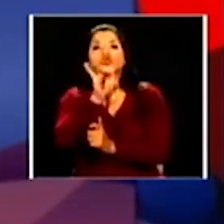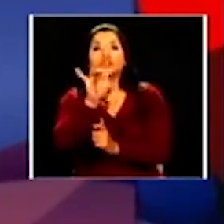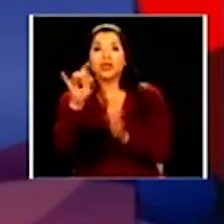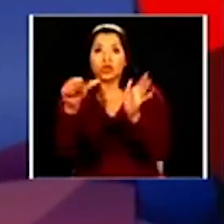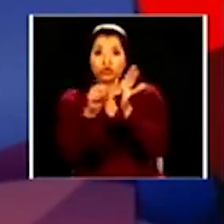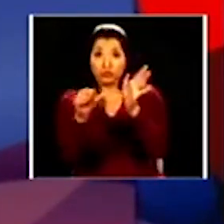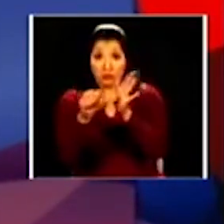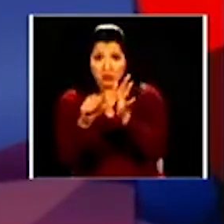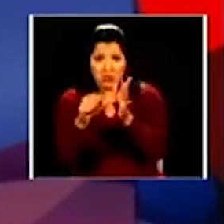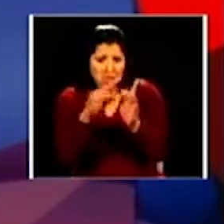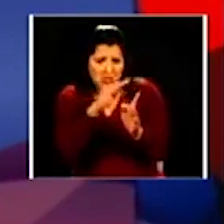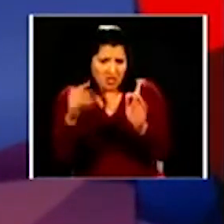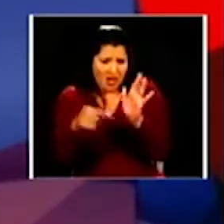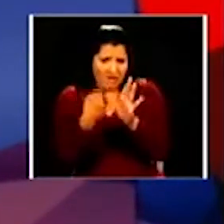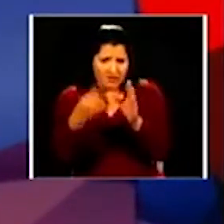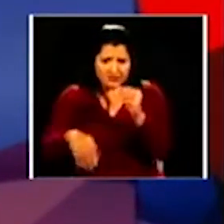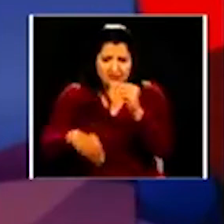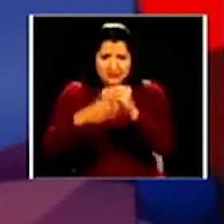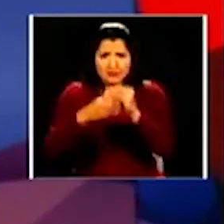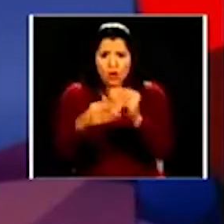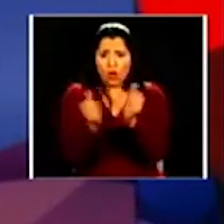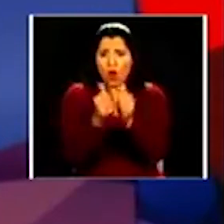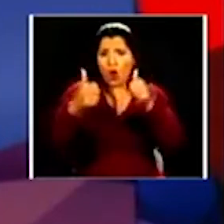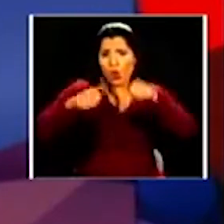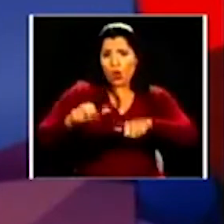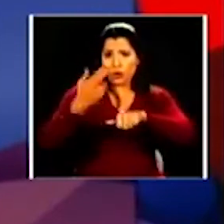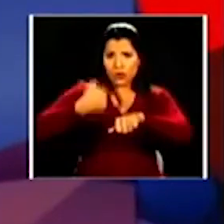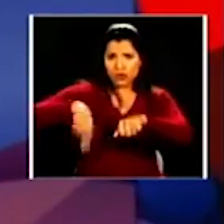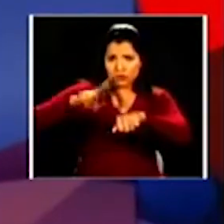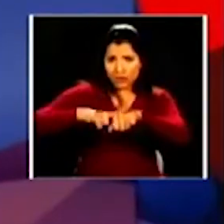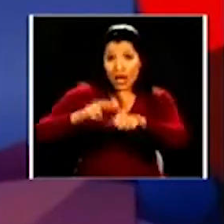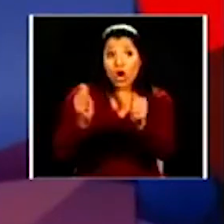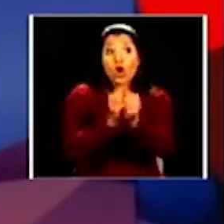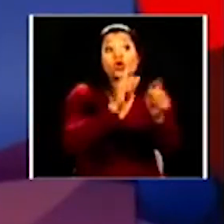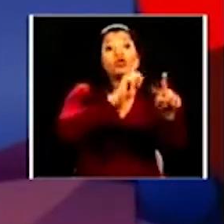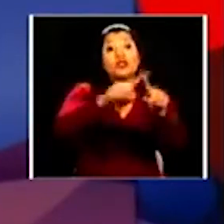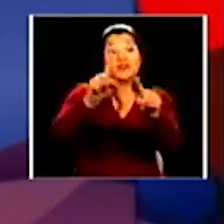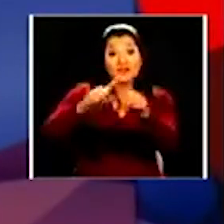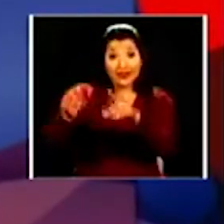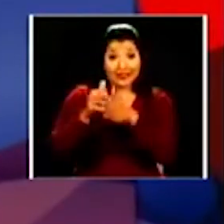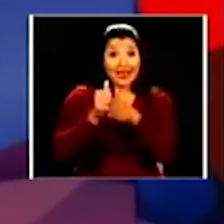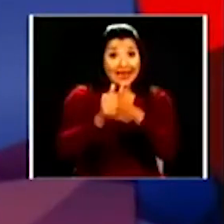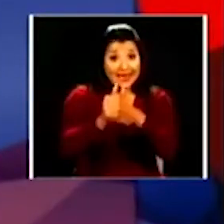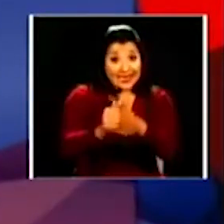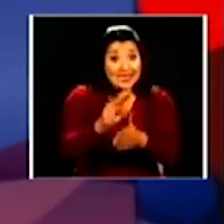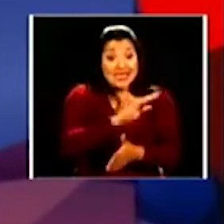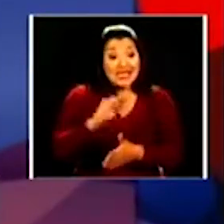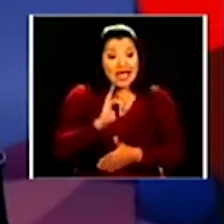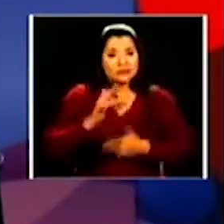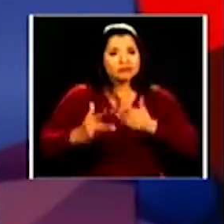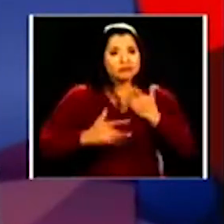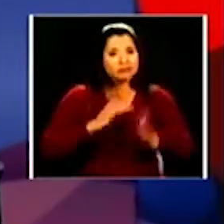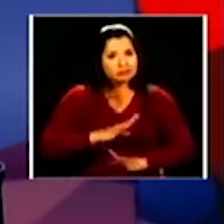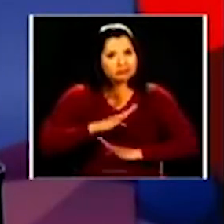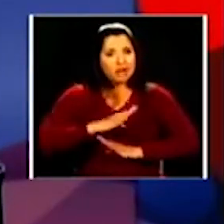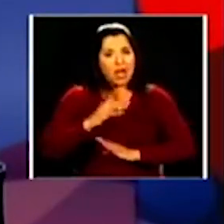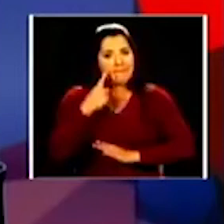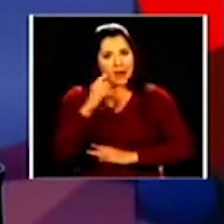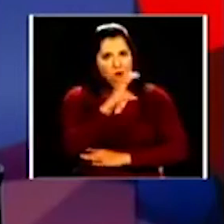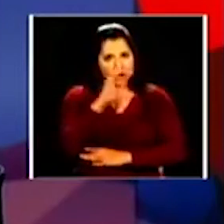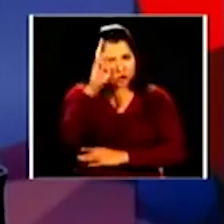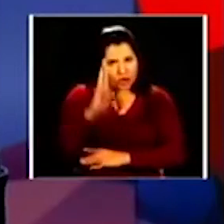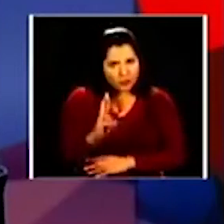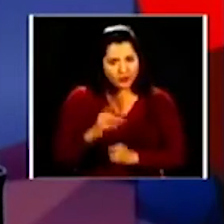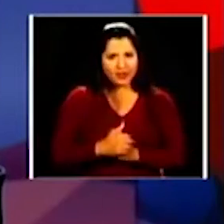elementos ahora con un acuerdo nacional, con varios líderes, y eso nos llena de optimismo para Costa Rica. En ese